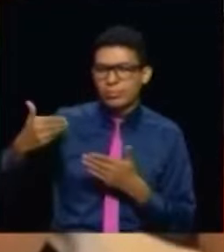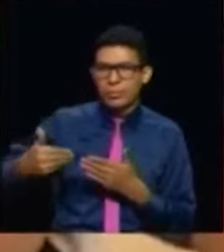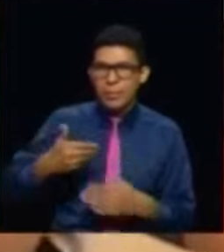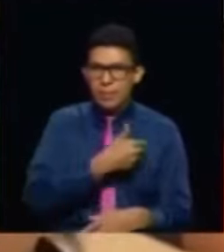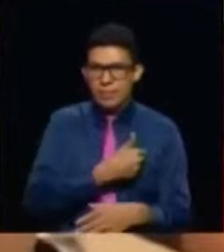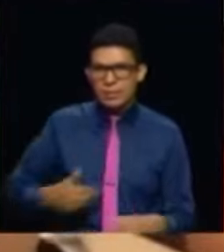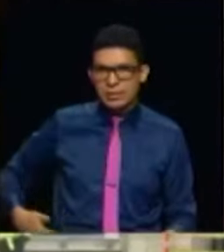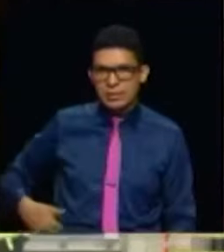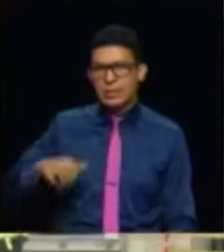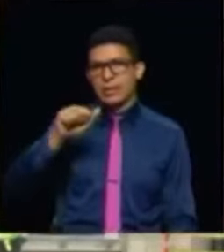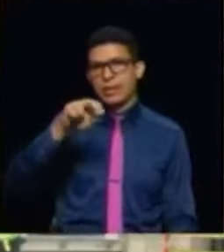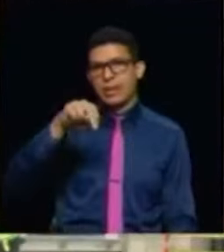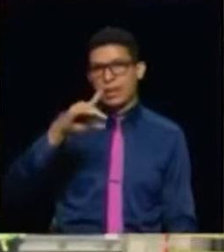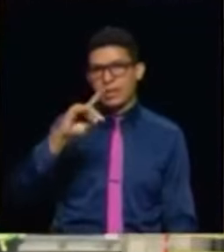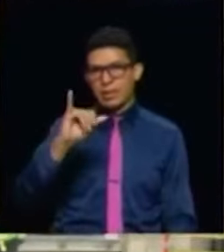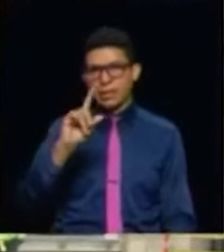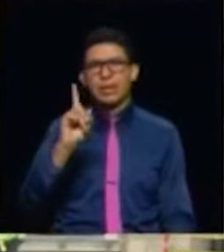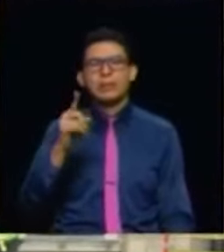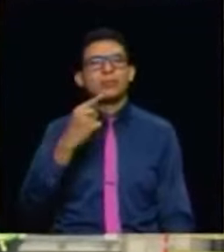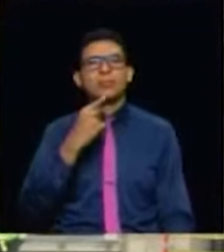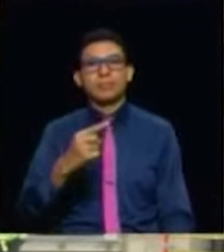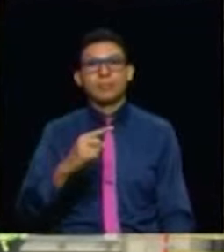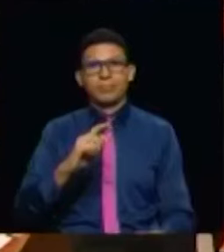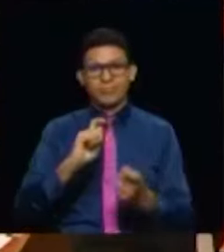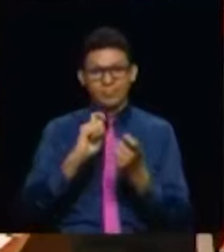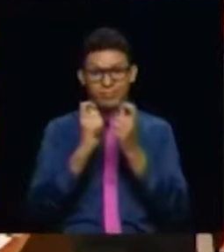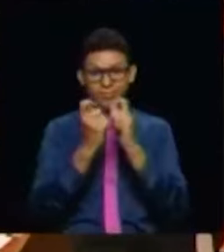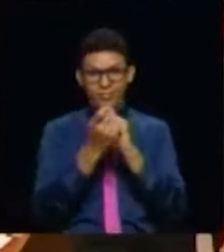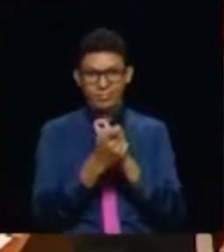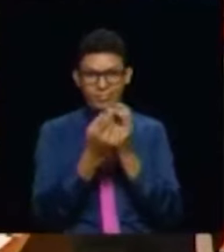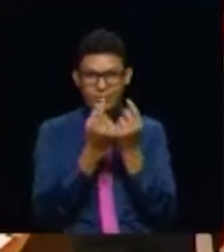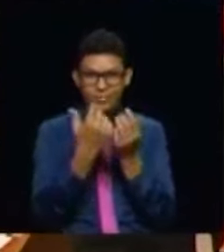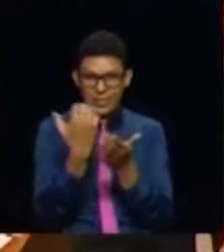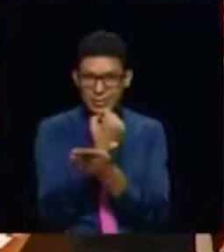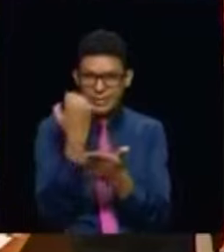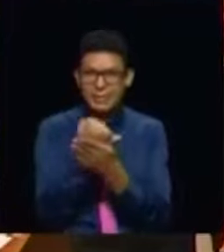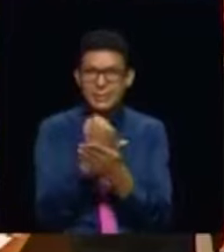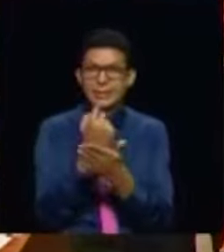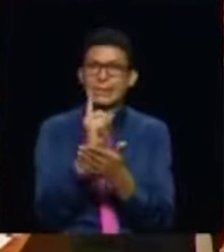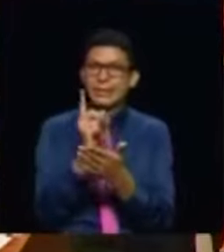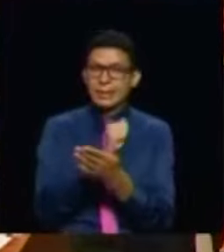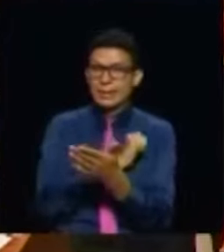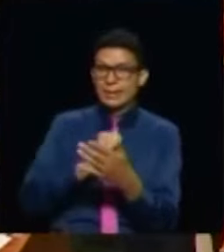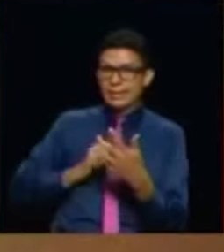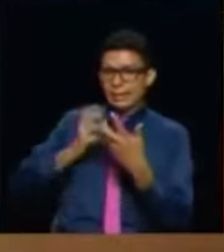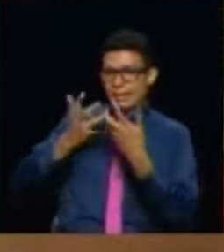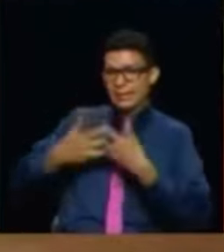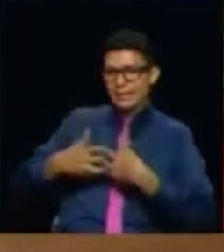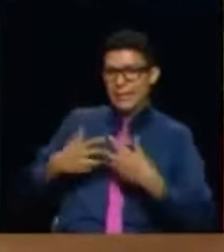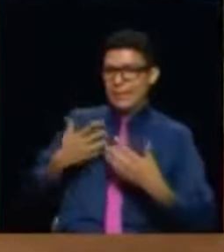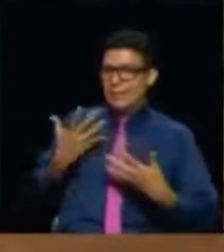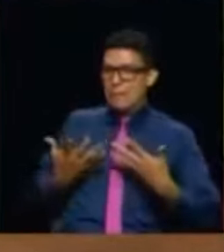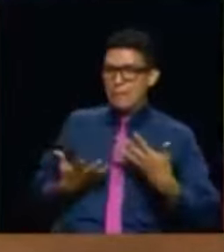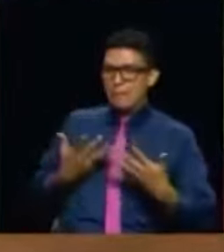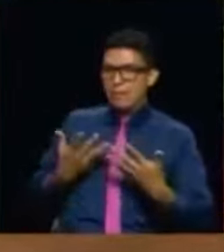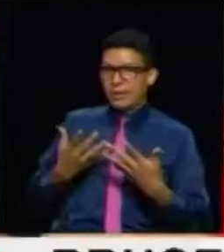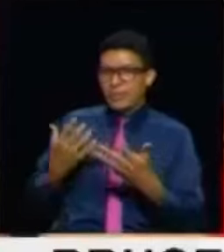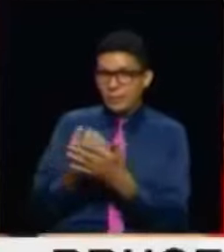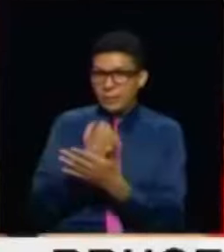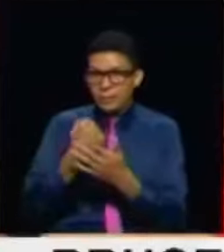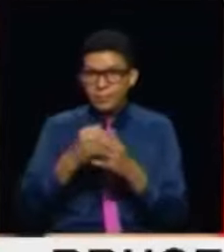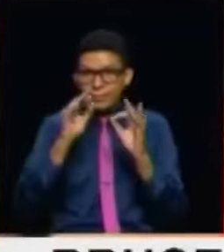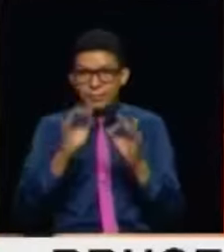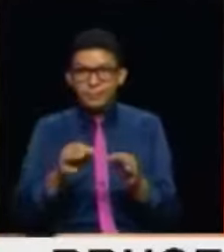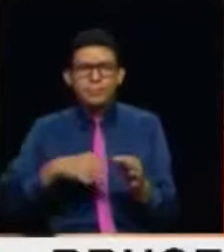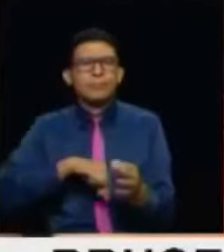Bruce McMaster, sostuvo que la reforma tributaria generaría inquietud en el sector privado, especialmente por el bajo recaudo en el país. En Colombia